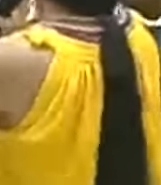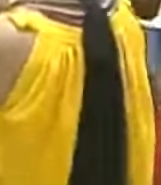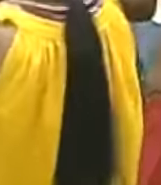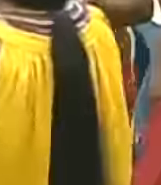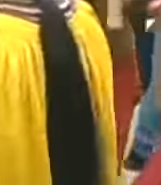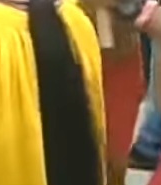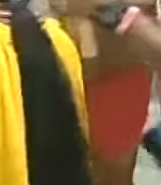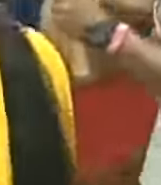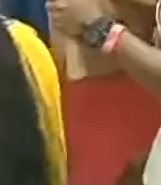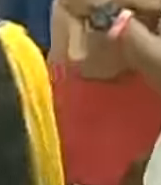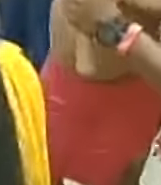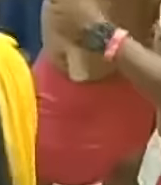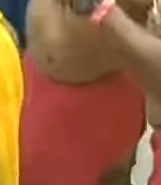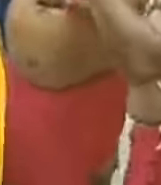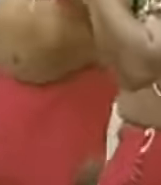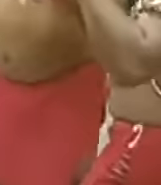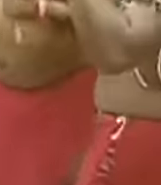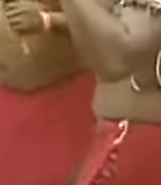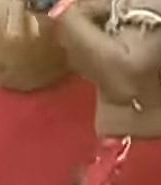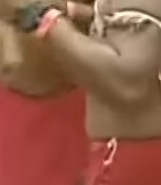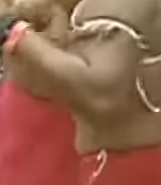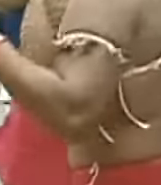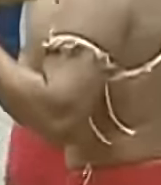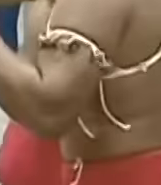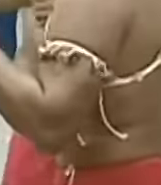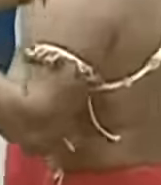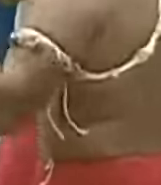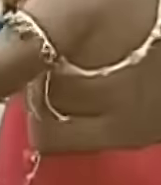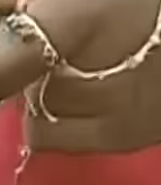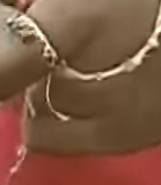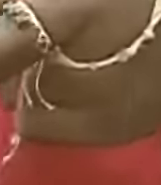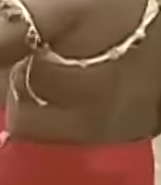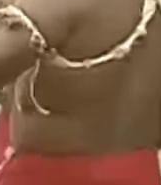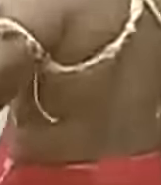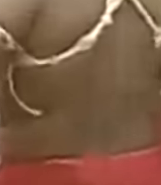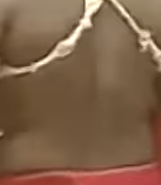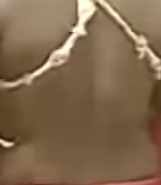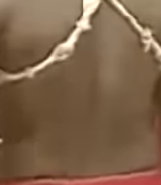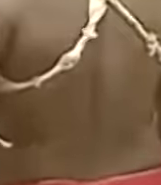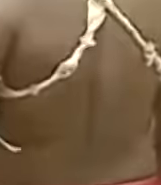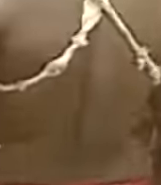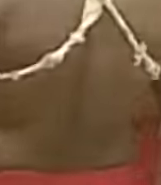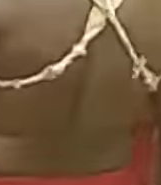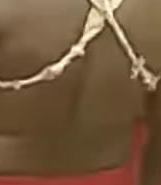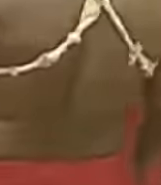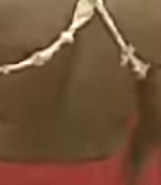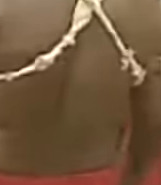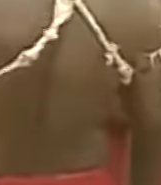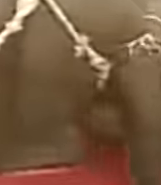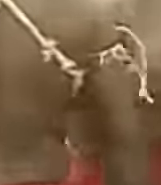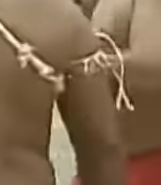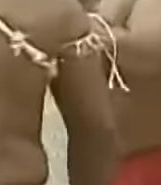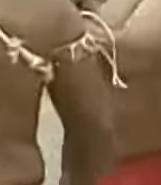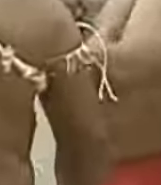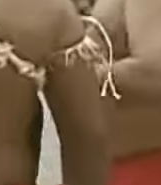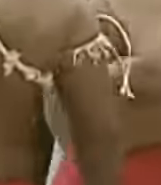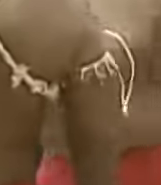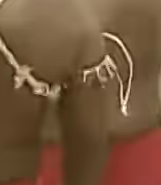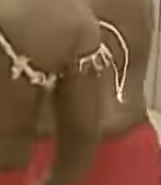simo vitu, loba akarata, simo simo vitu, hana koina tuma,